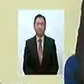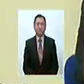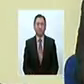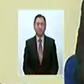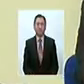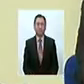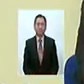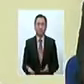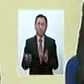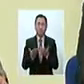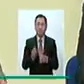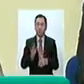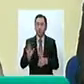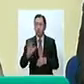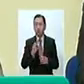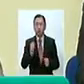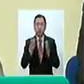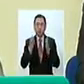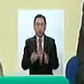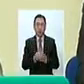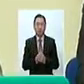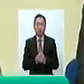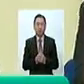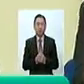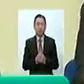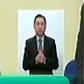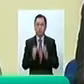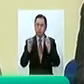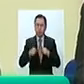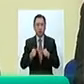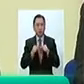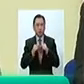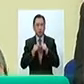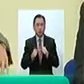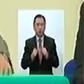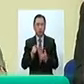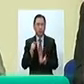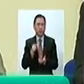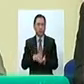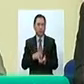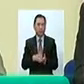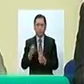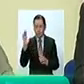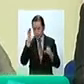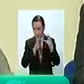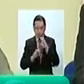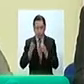Invitando a los sectores del transporte para continuar con la búsqueda